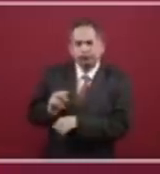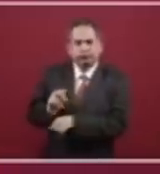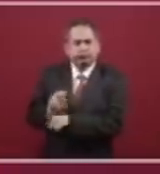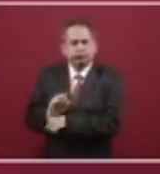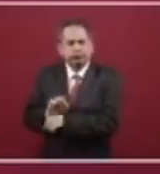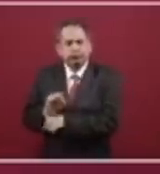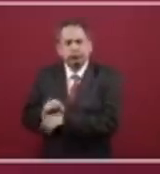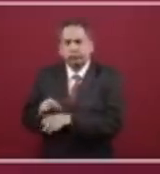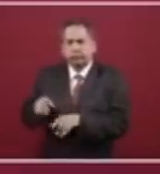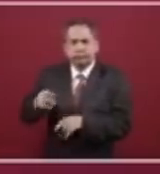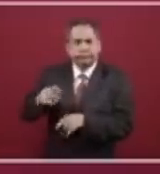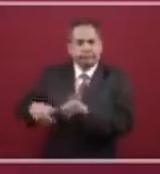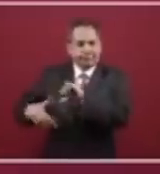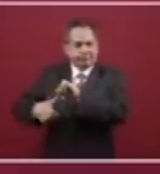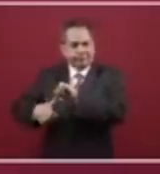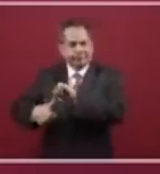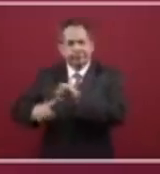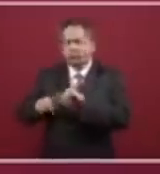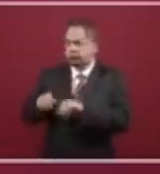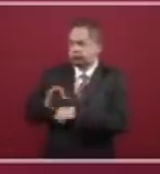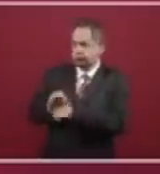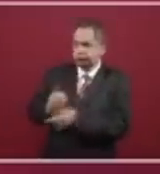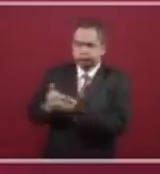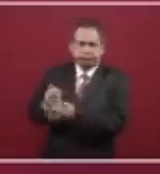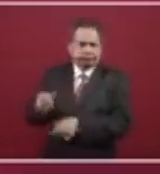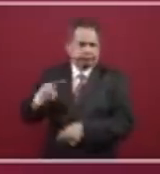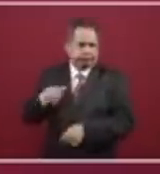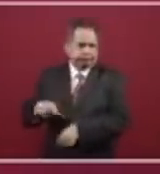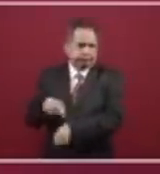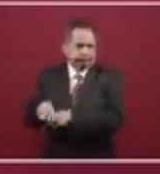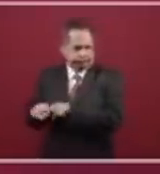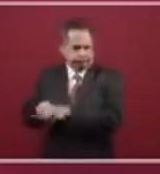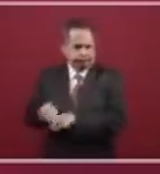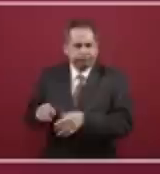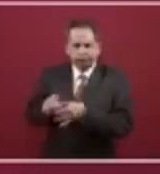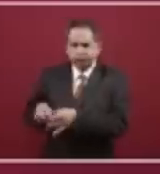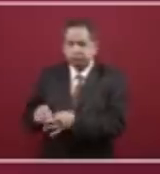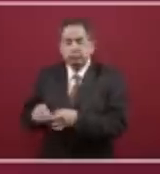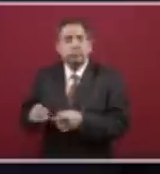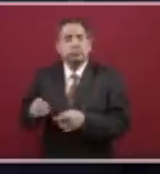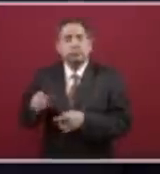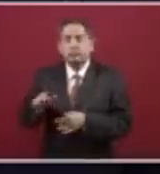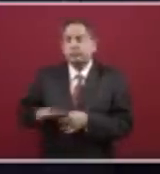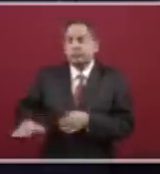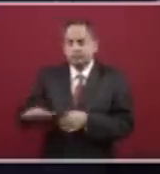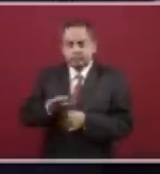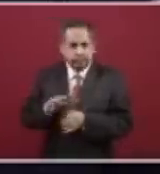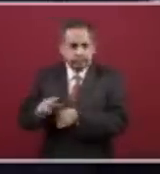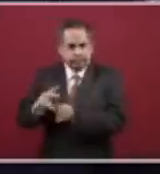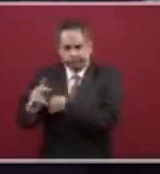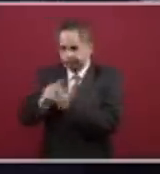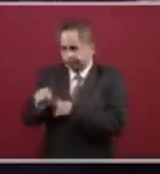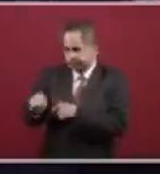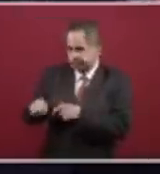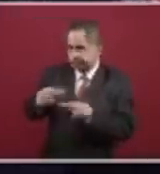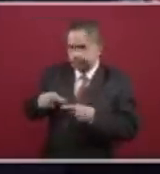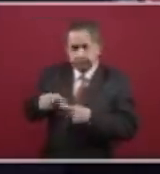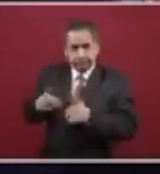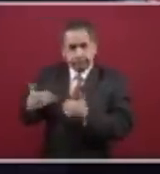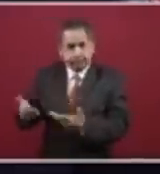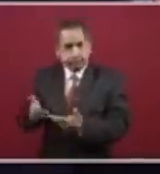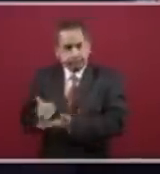centroamericanos tanto al pueblo de los países centroamericanos como a los